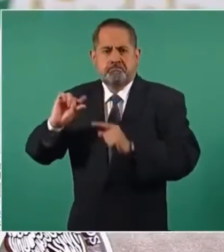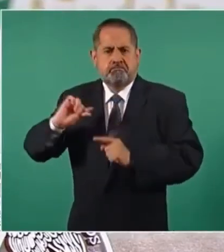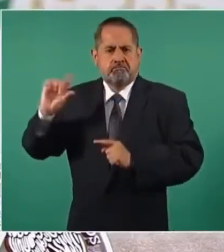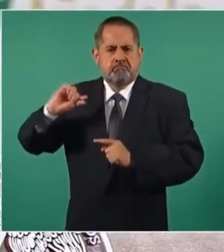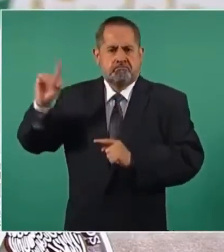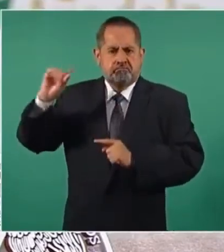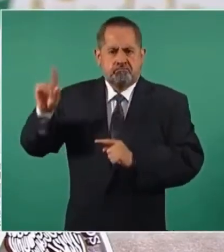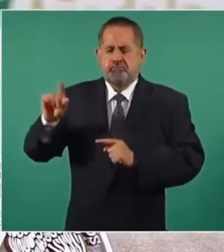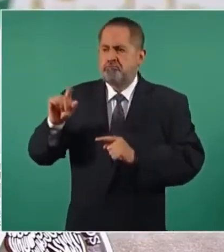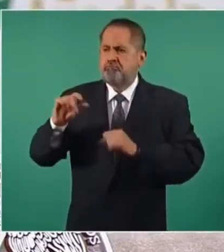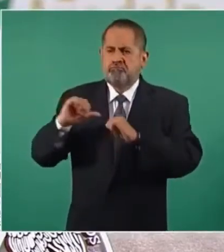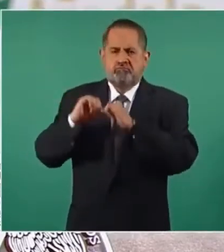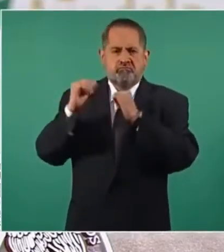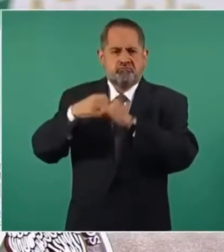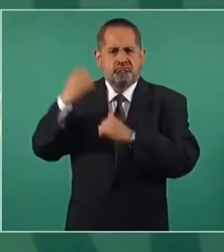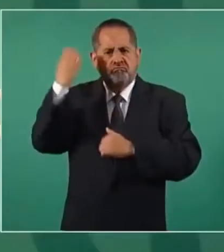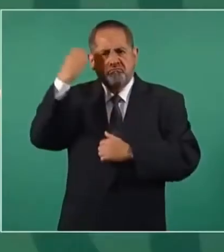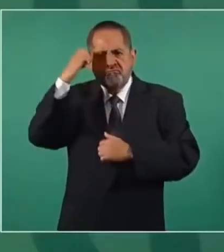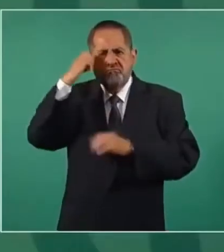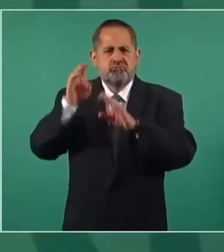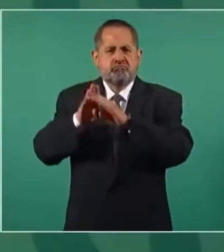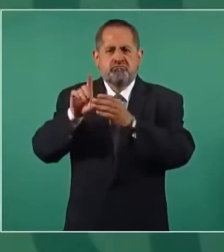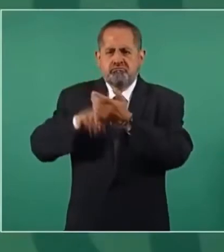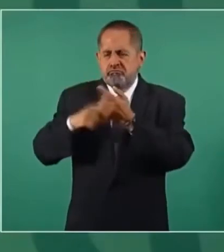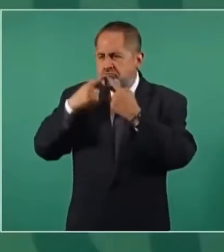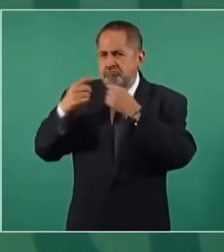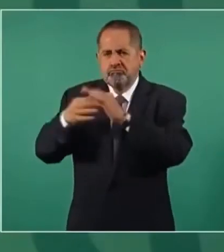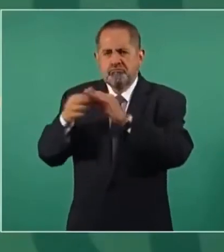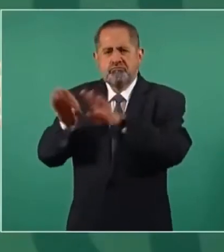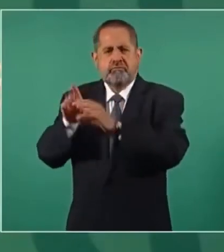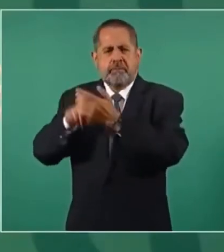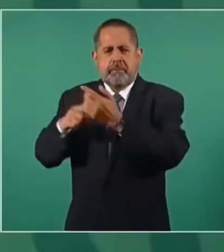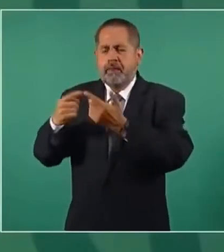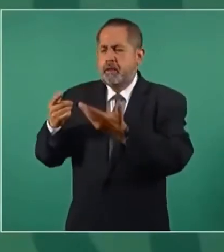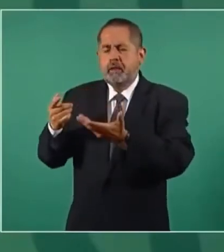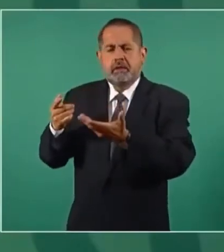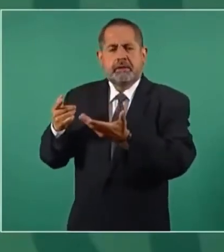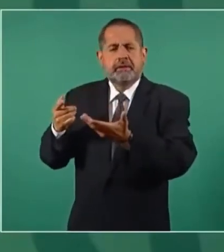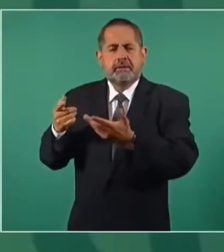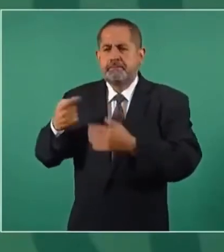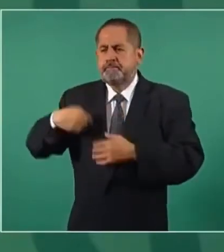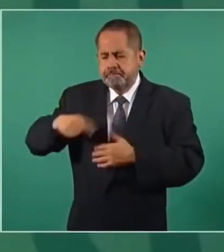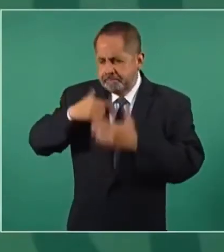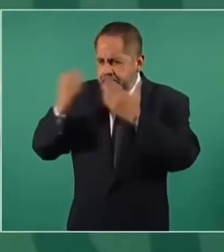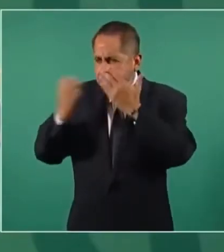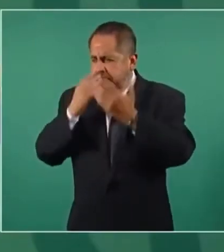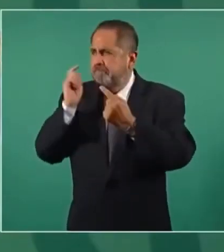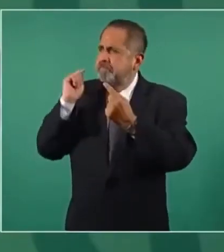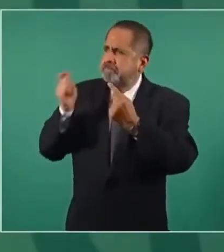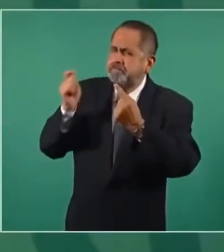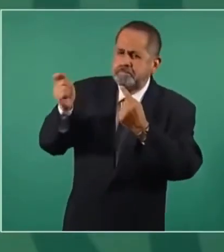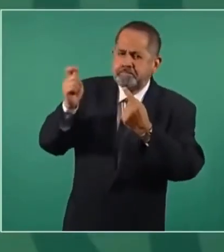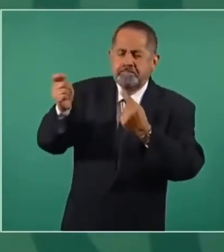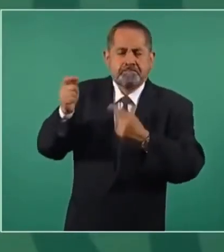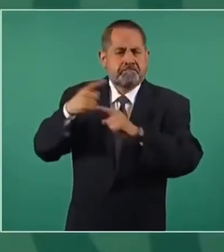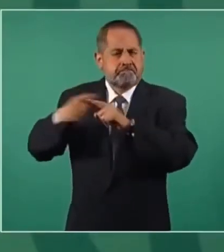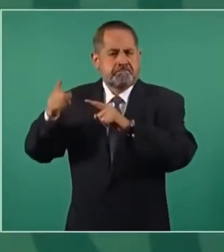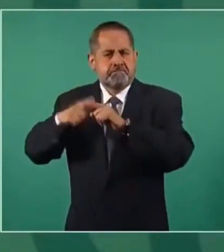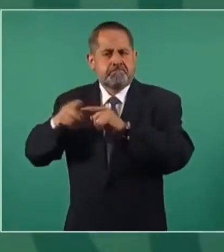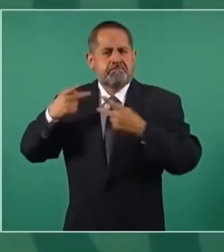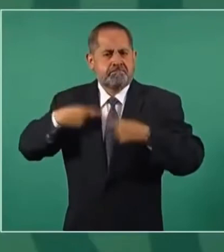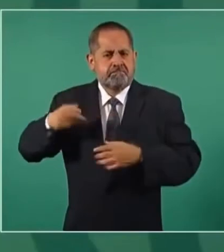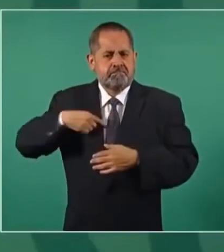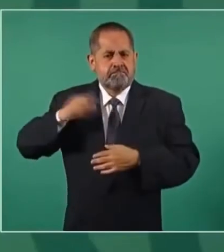y organizaciones expertas de alto prestigio mundial. Nosotros continuamente revisamos la evidencia que generan